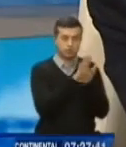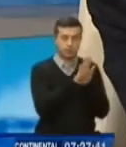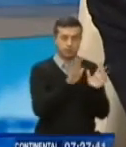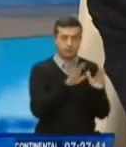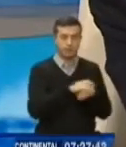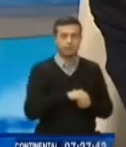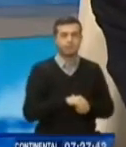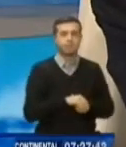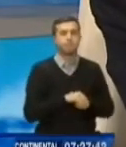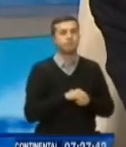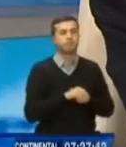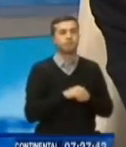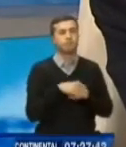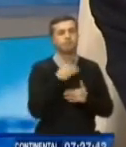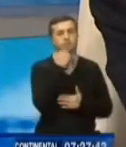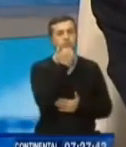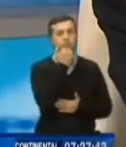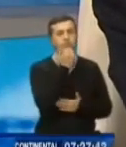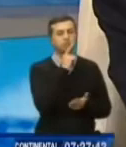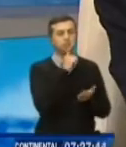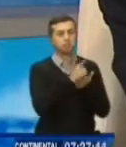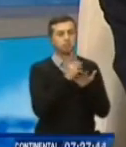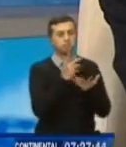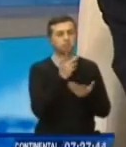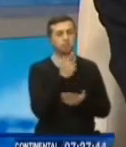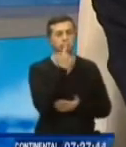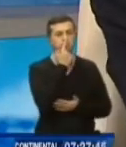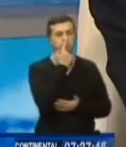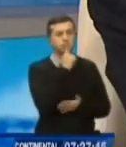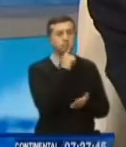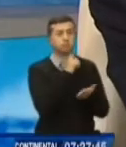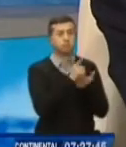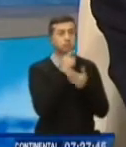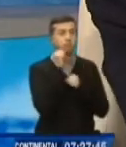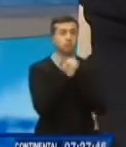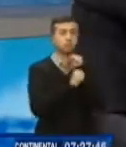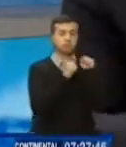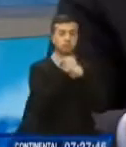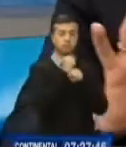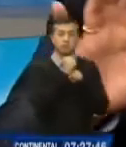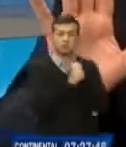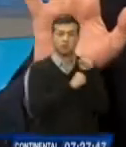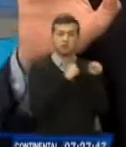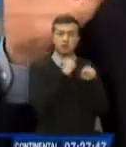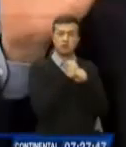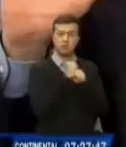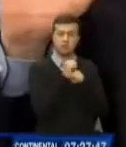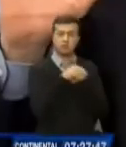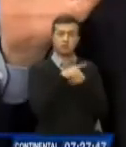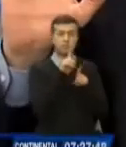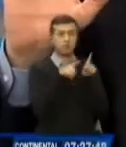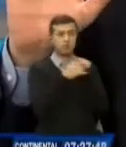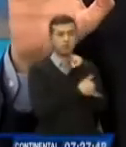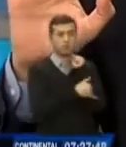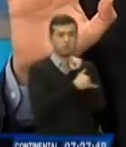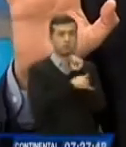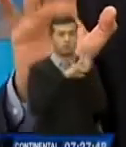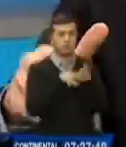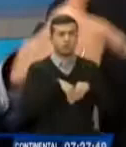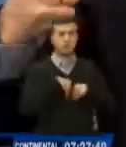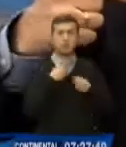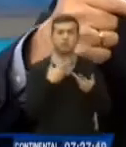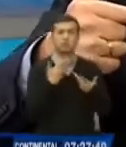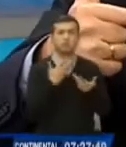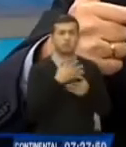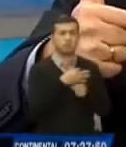a los siguientes pero hay algo que llama llamó la atención durante mucho tiempo pero que el que incluso los países sucumbieron que es